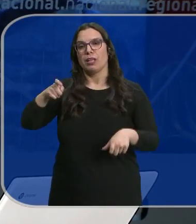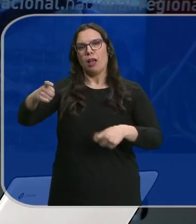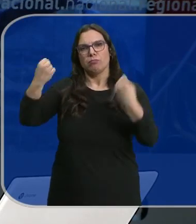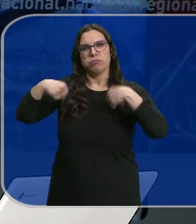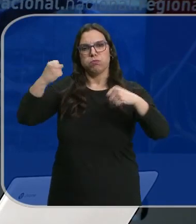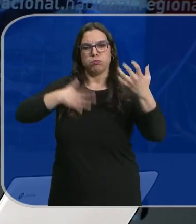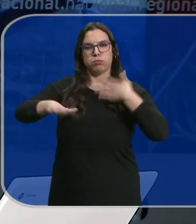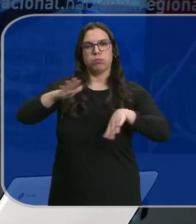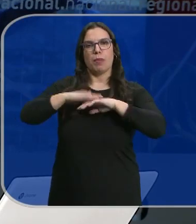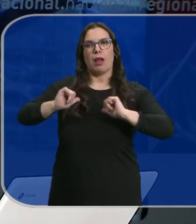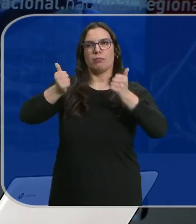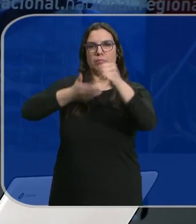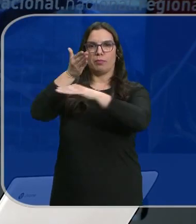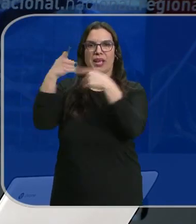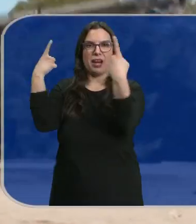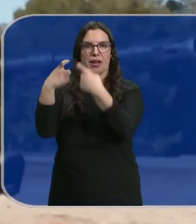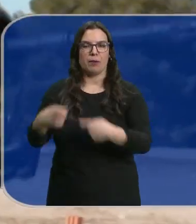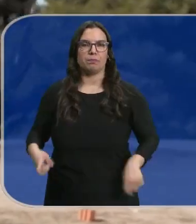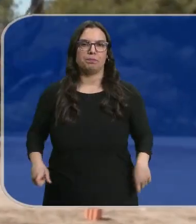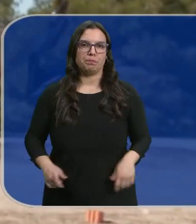para incorporarse a la guerra.